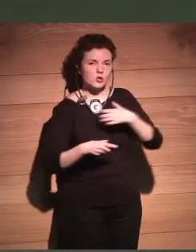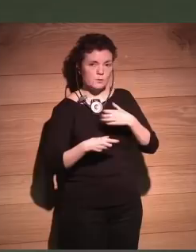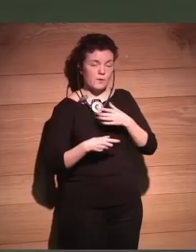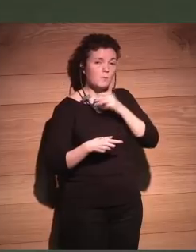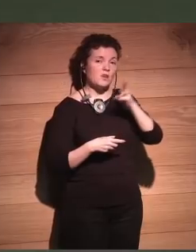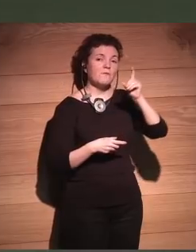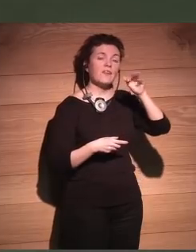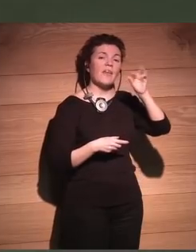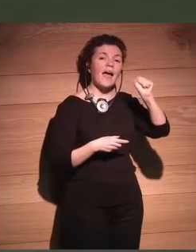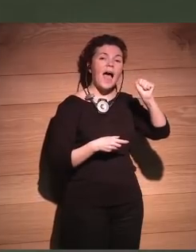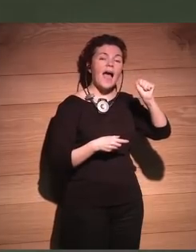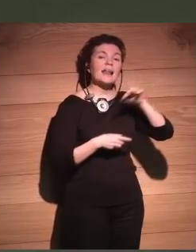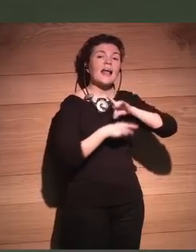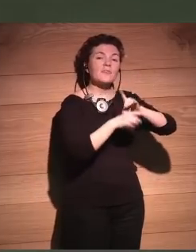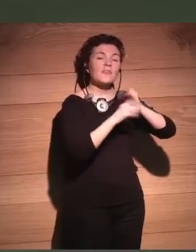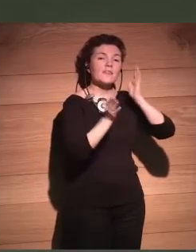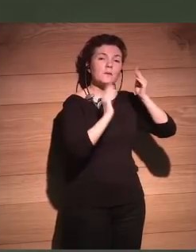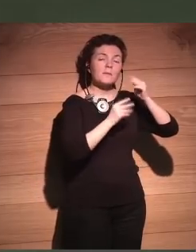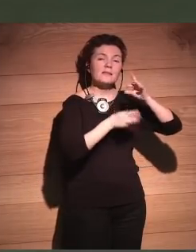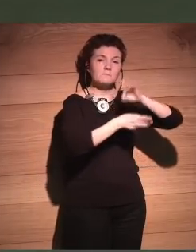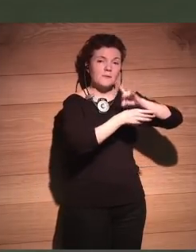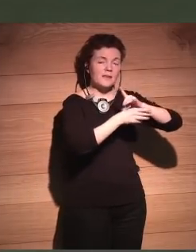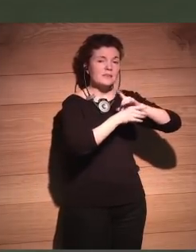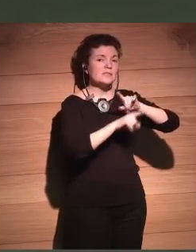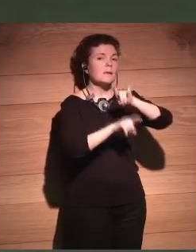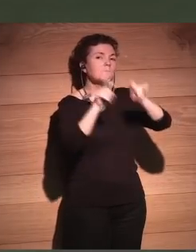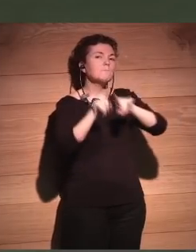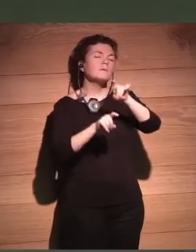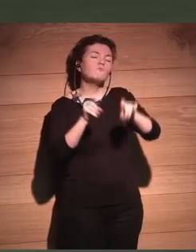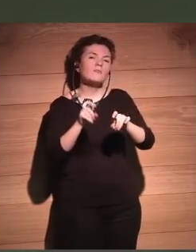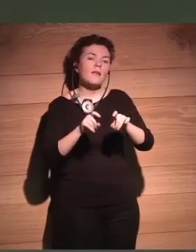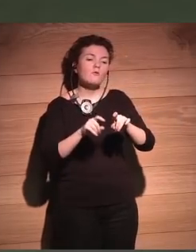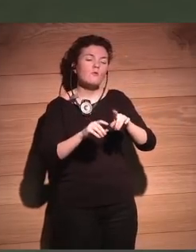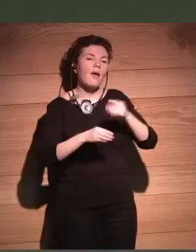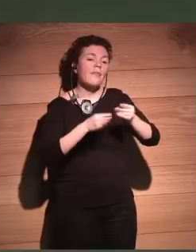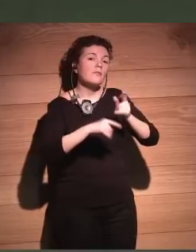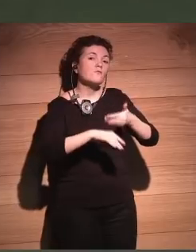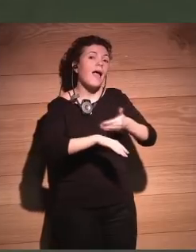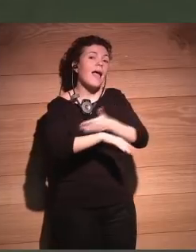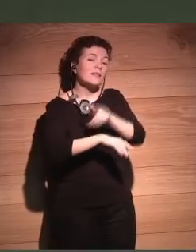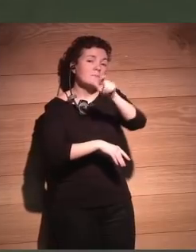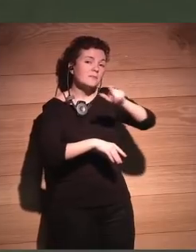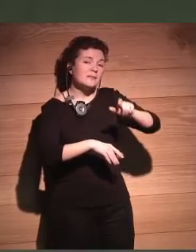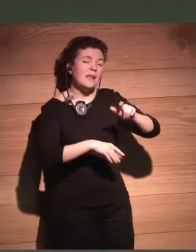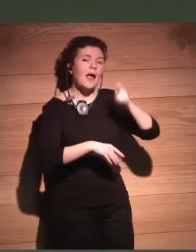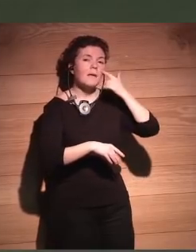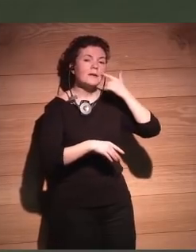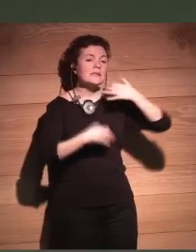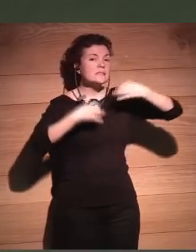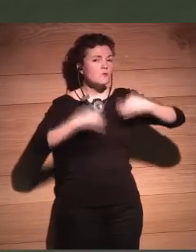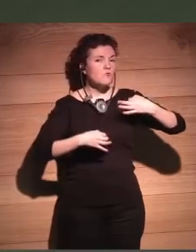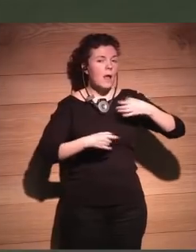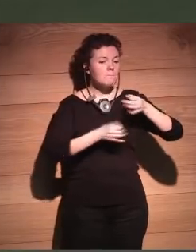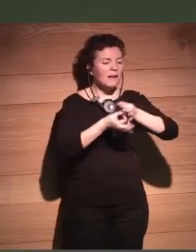y las agencias de terapias médicas están preguntando, antes de hacer esto en los pacientes, están preguntando cuán seguras son